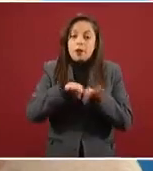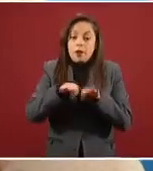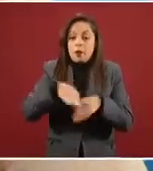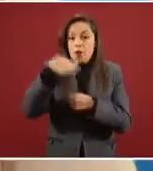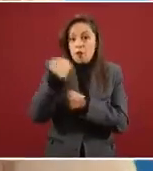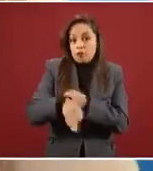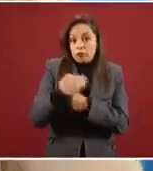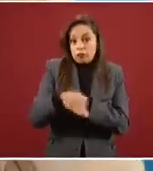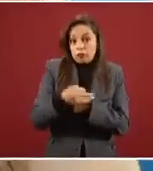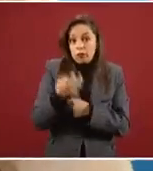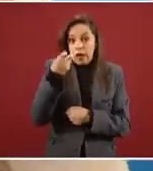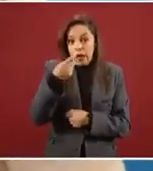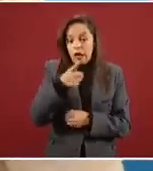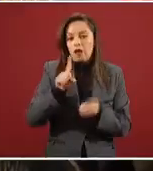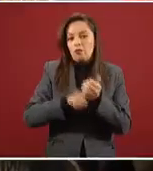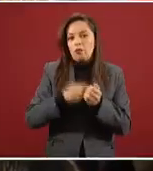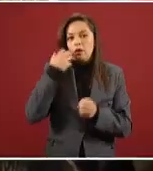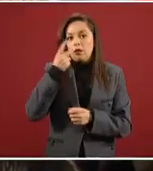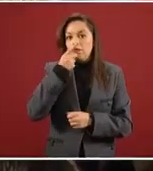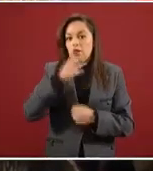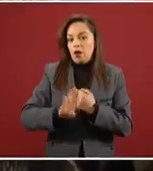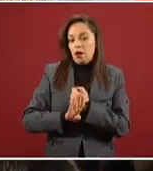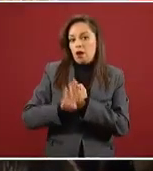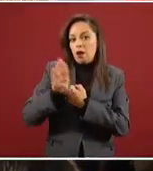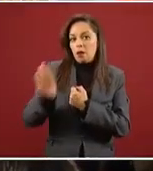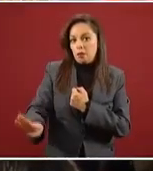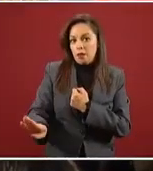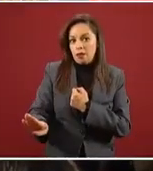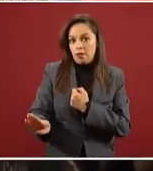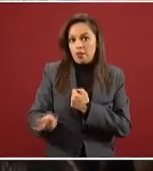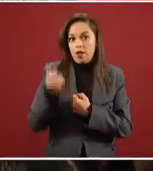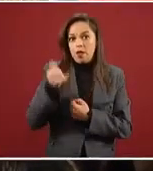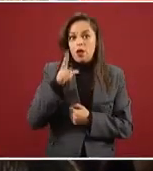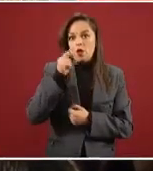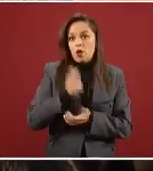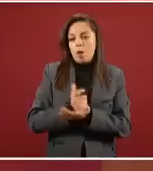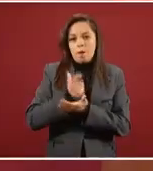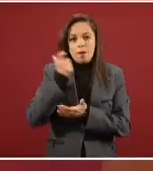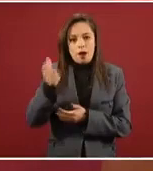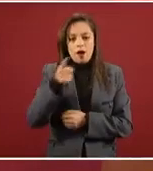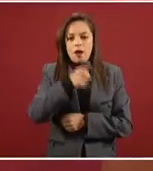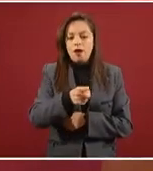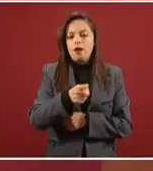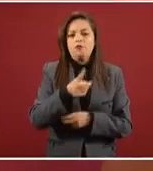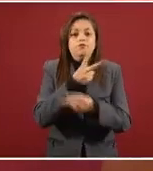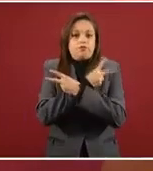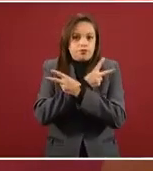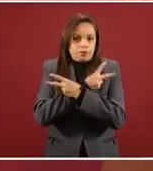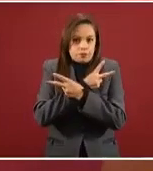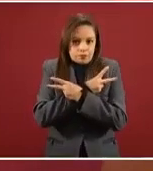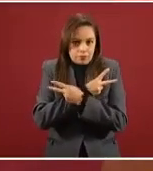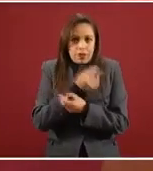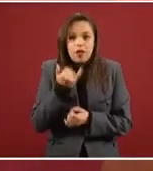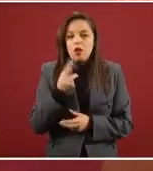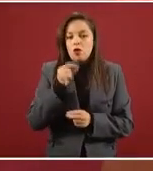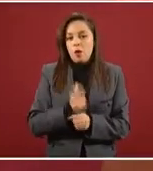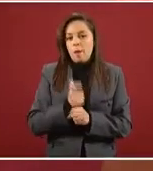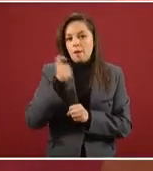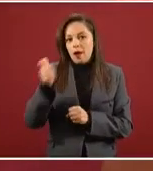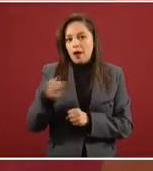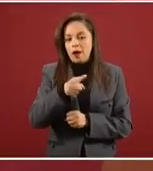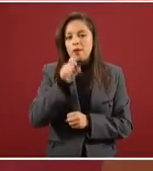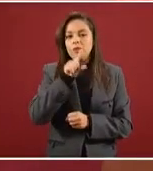para evadir no solamente cuotas, sino se hace para no pagar vacaciones, para no pagar aguinaldo.